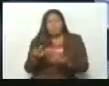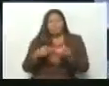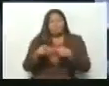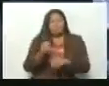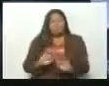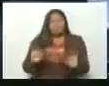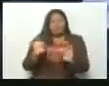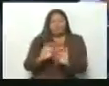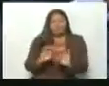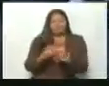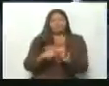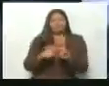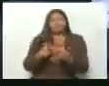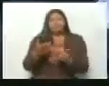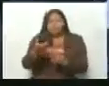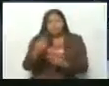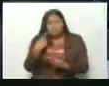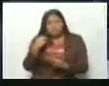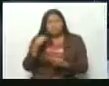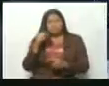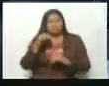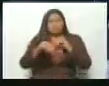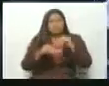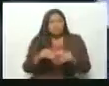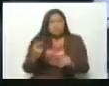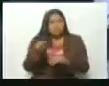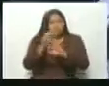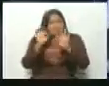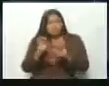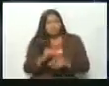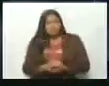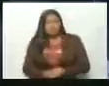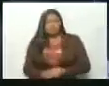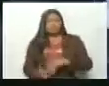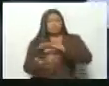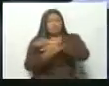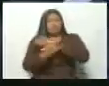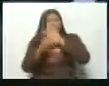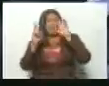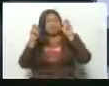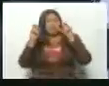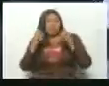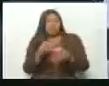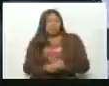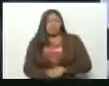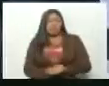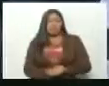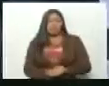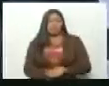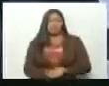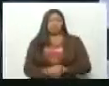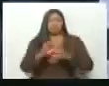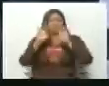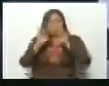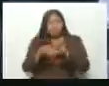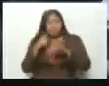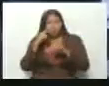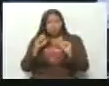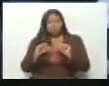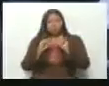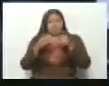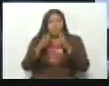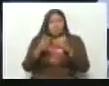vender. Entonces, tú tienes que dar un paso adelante con tecnología nueva, con software nuevo que te permita